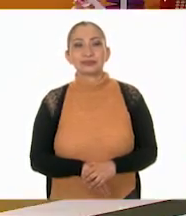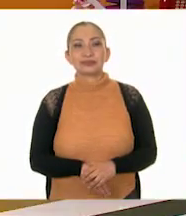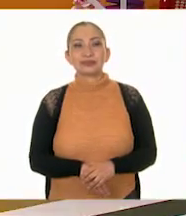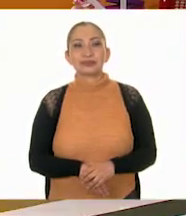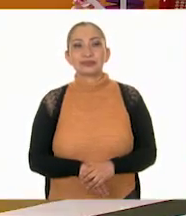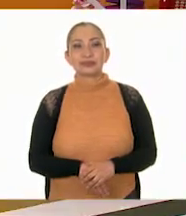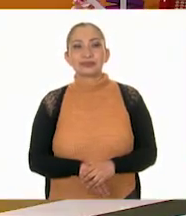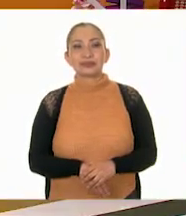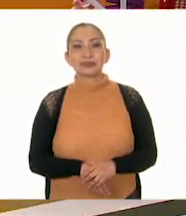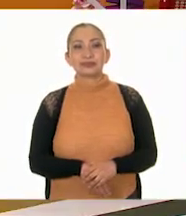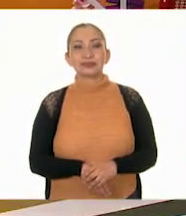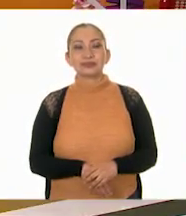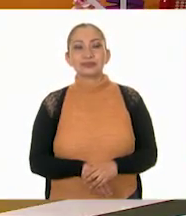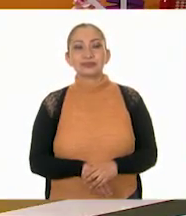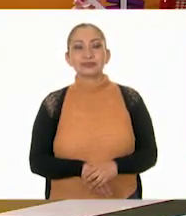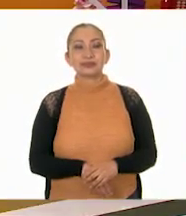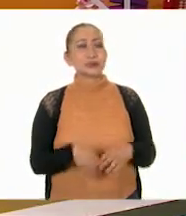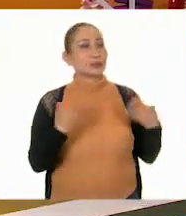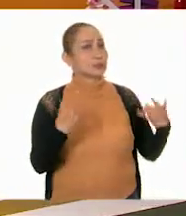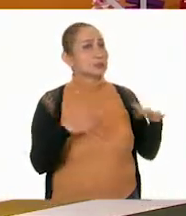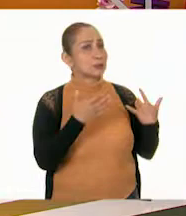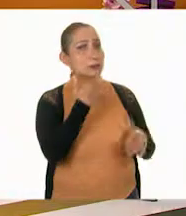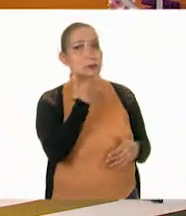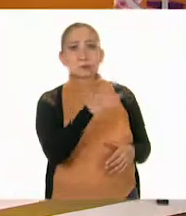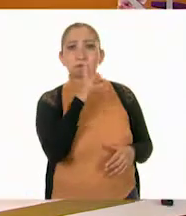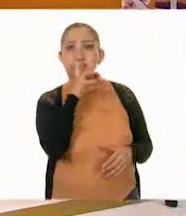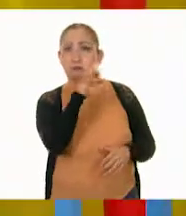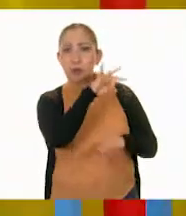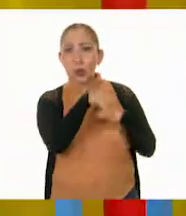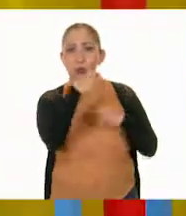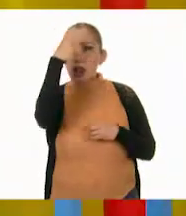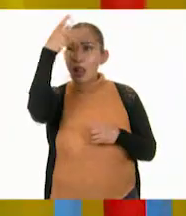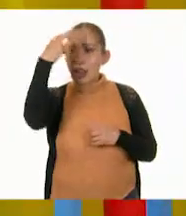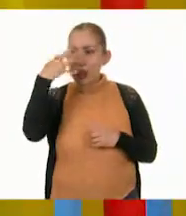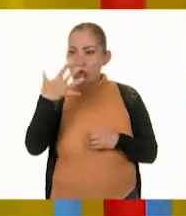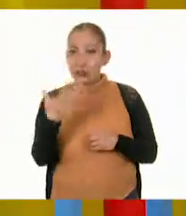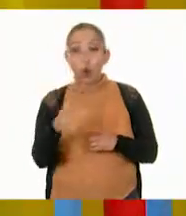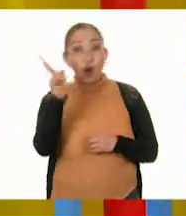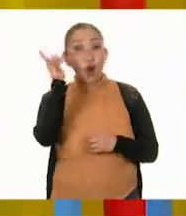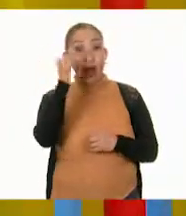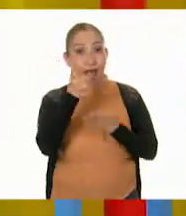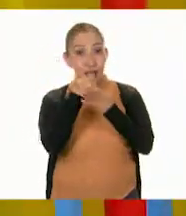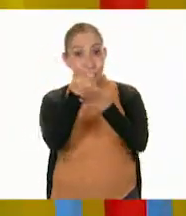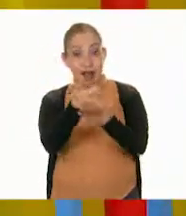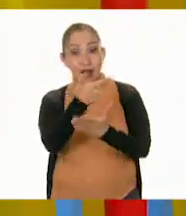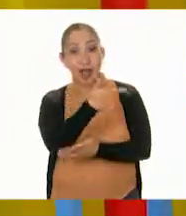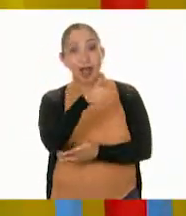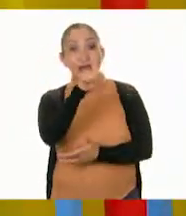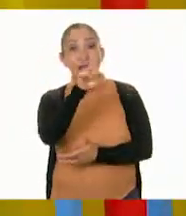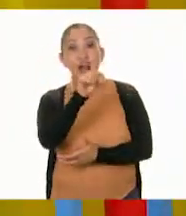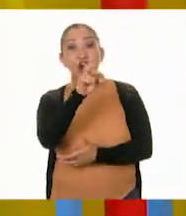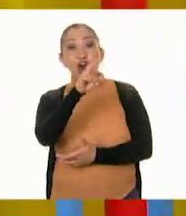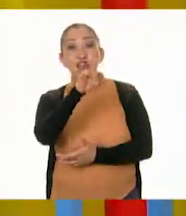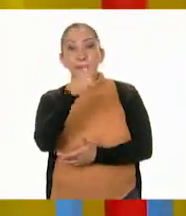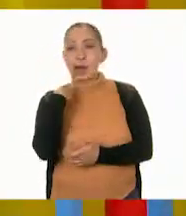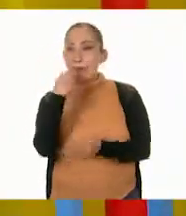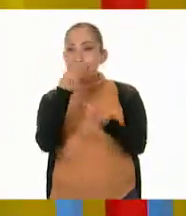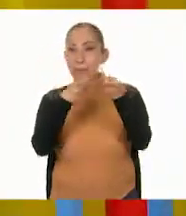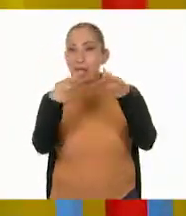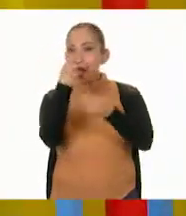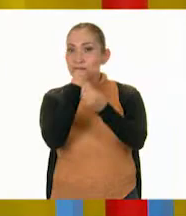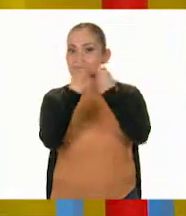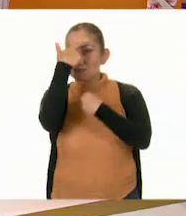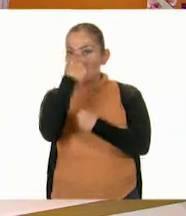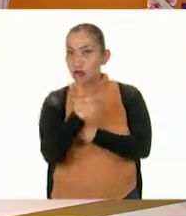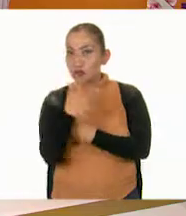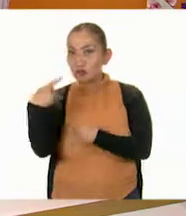Molletes. Oigan, súper bien. Resolvimos todos los problemas. Esperamos que le hayamos ayudado a Gloria con la cena para su familia.